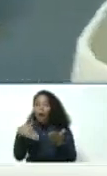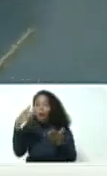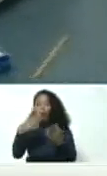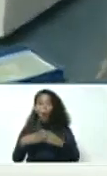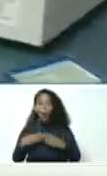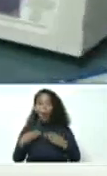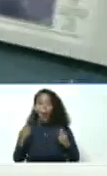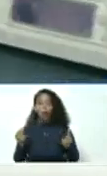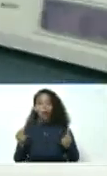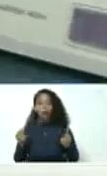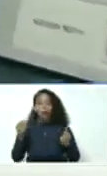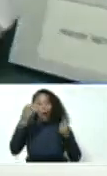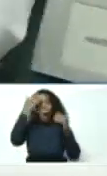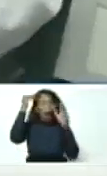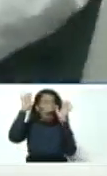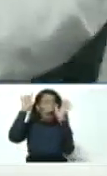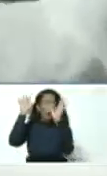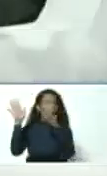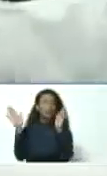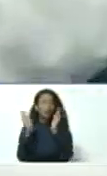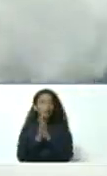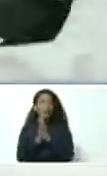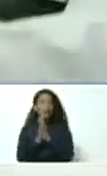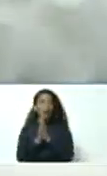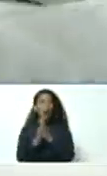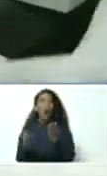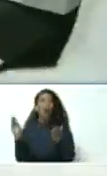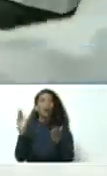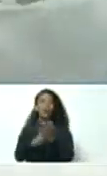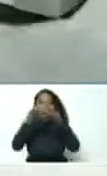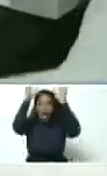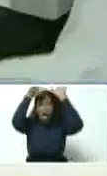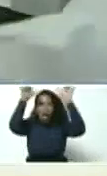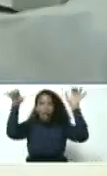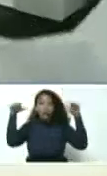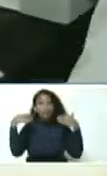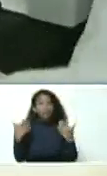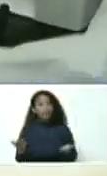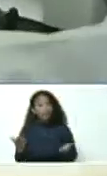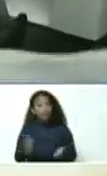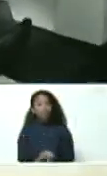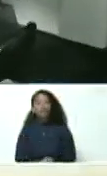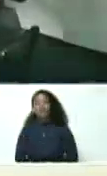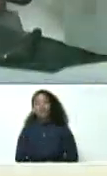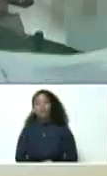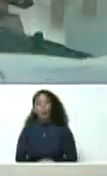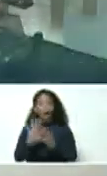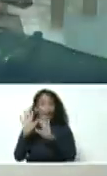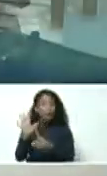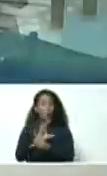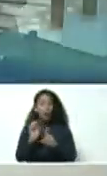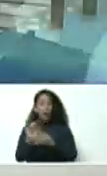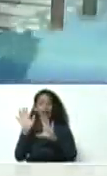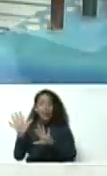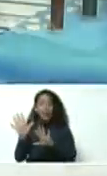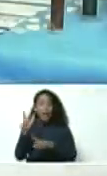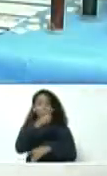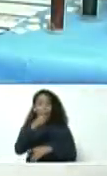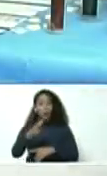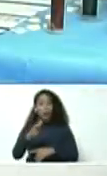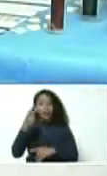curas, te olvidas de Santa Bárbara hasta que vuelve a llover. ¿Ah? Es así, porque la gente se cuenta de